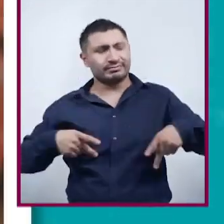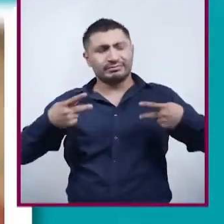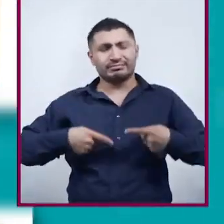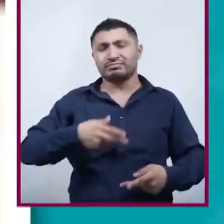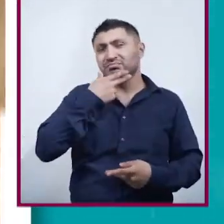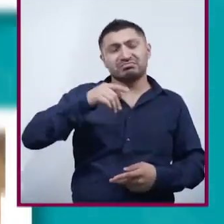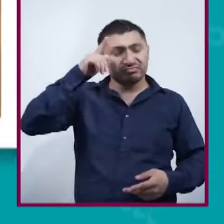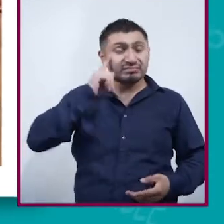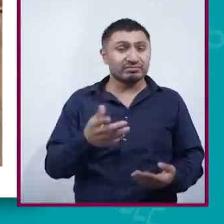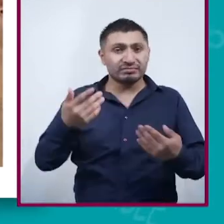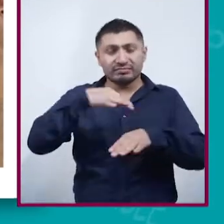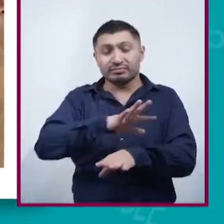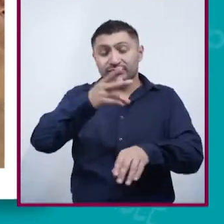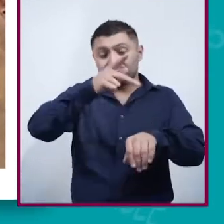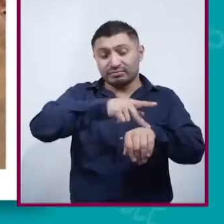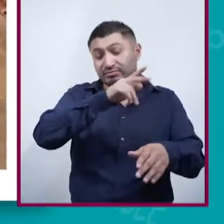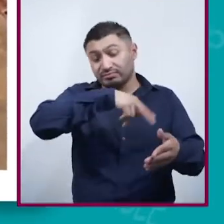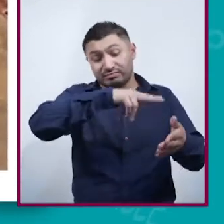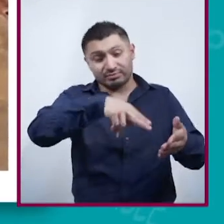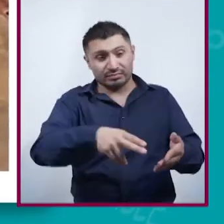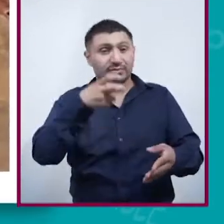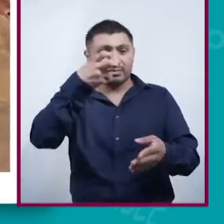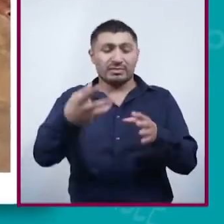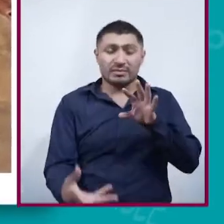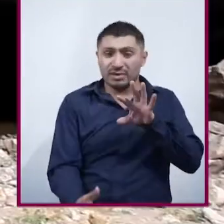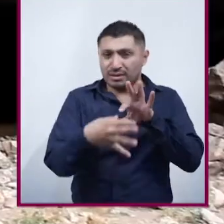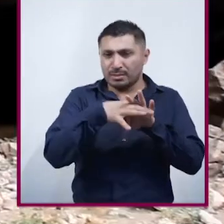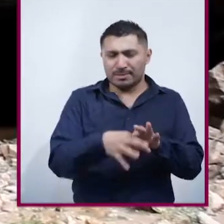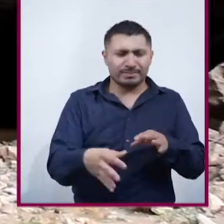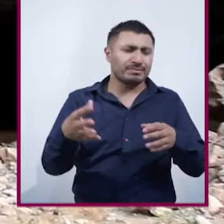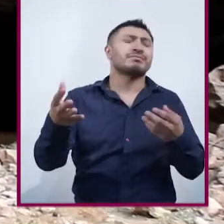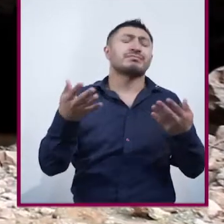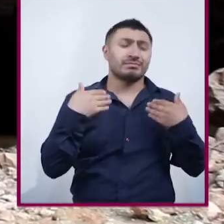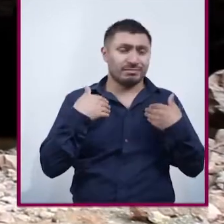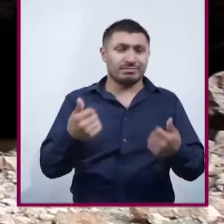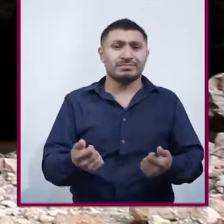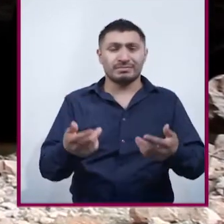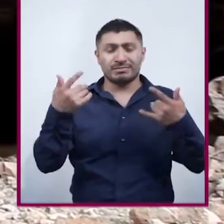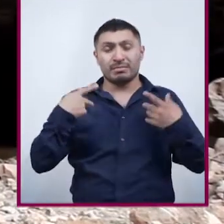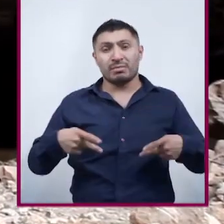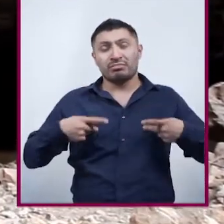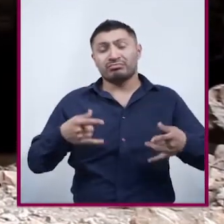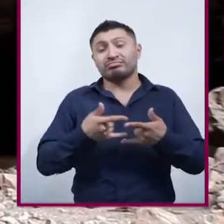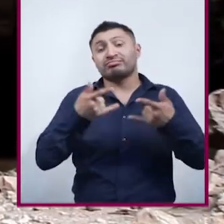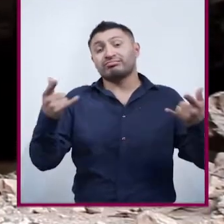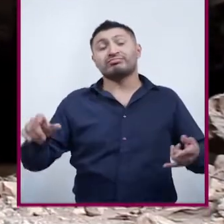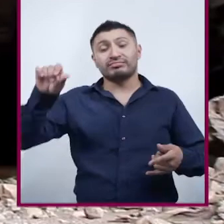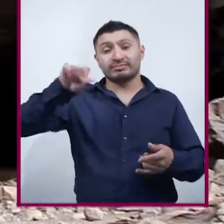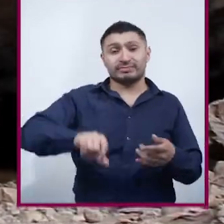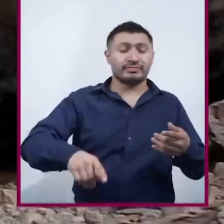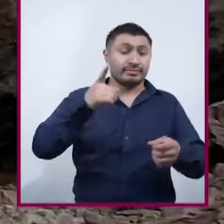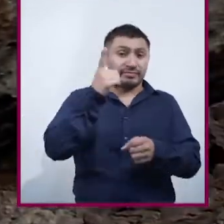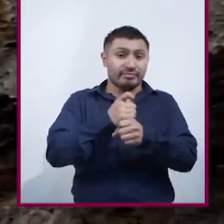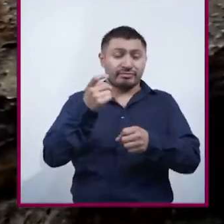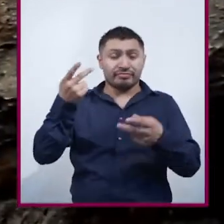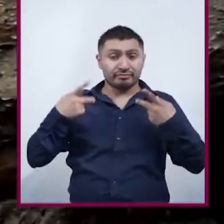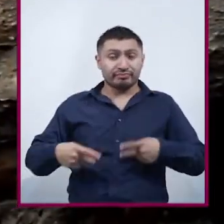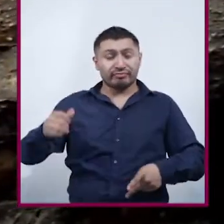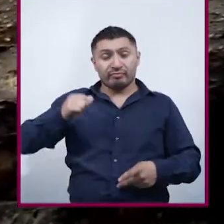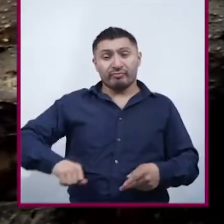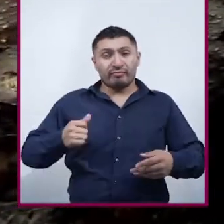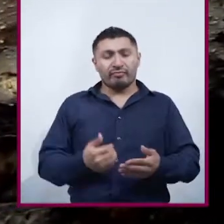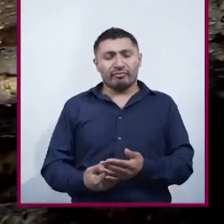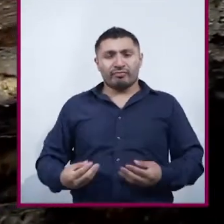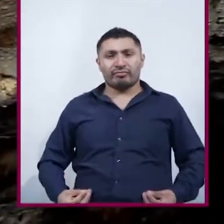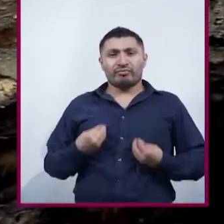y mujeres sobre las piedras ha sido el vínculo que ha acercado a las y los historiadores de hoy con los primeros hombres que